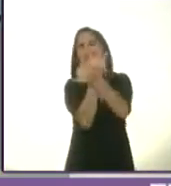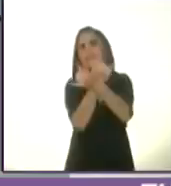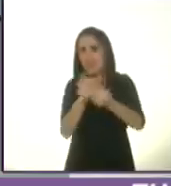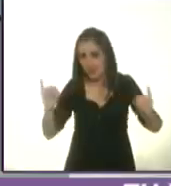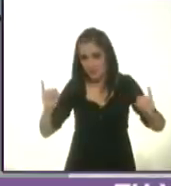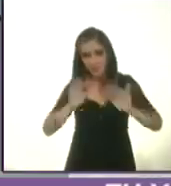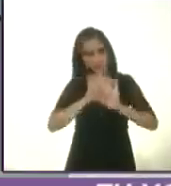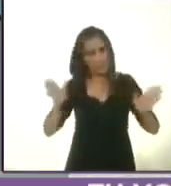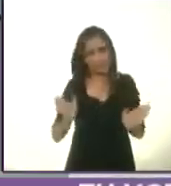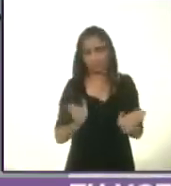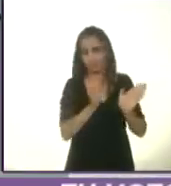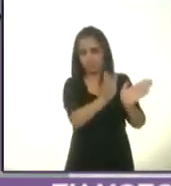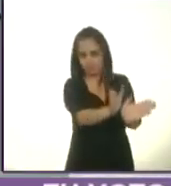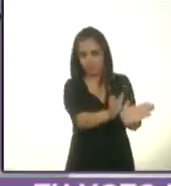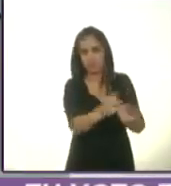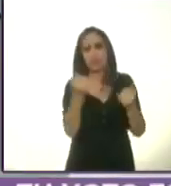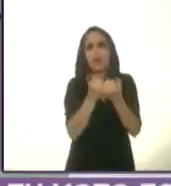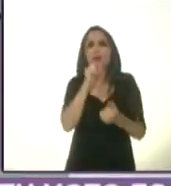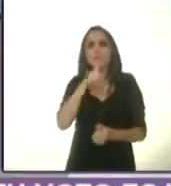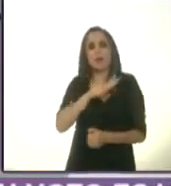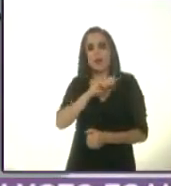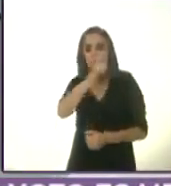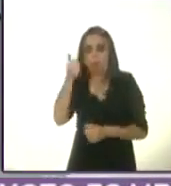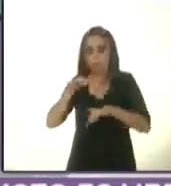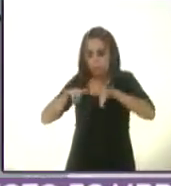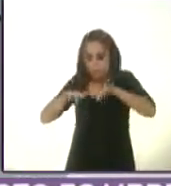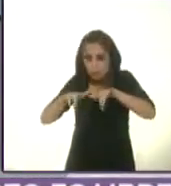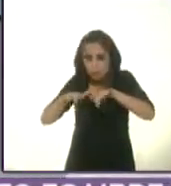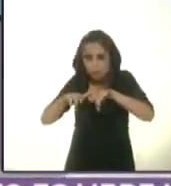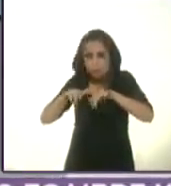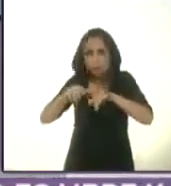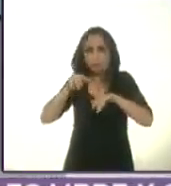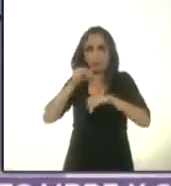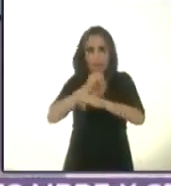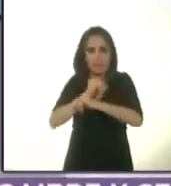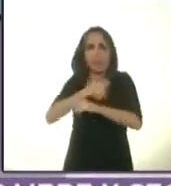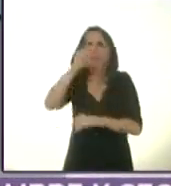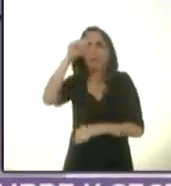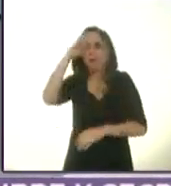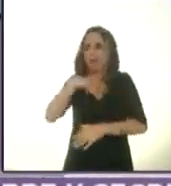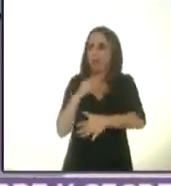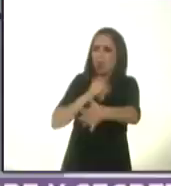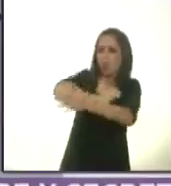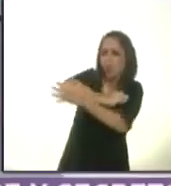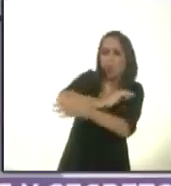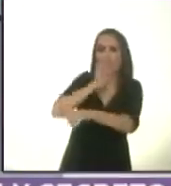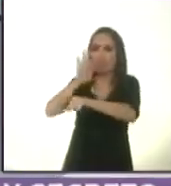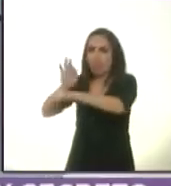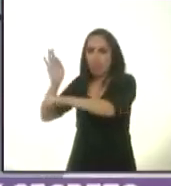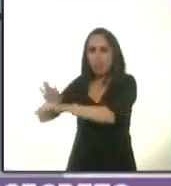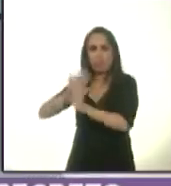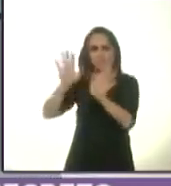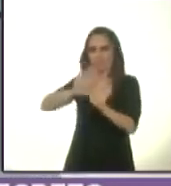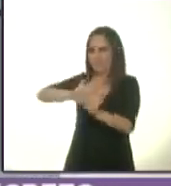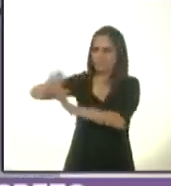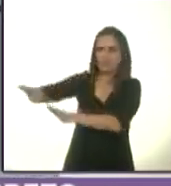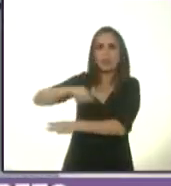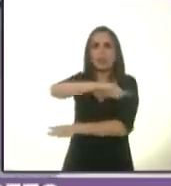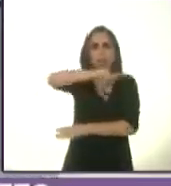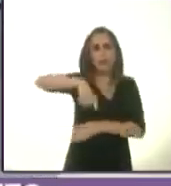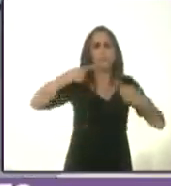impulsaré una verdadera plataforma ciudadana no clientelar para que la ciudadanía sea la que ocupe los